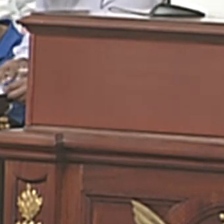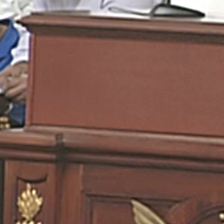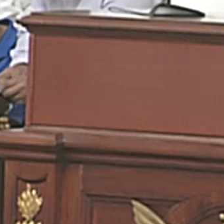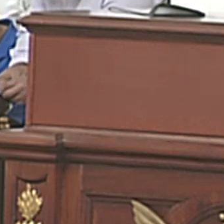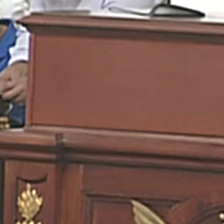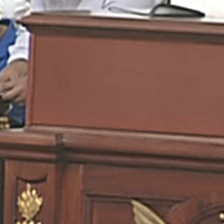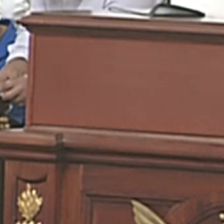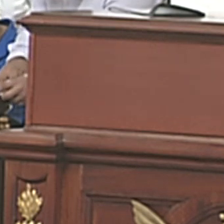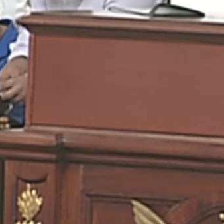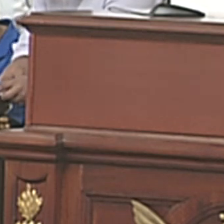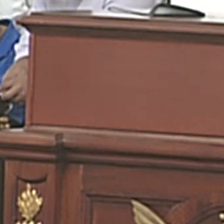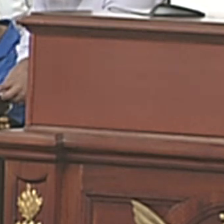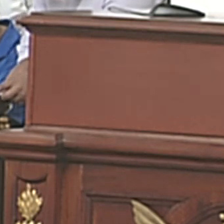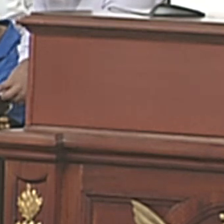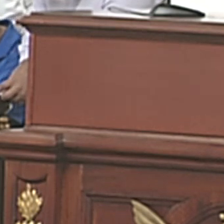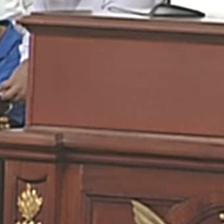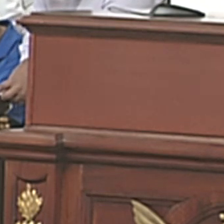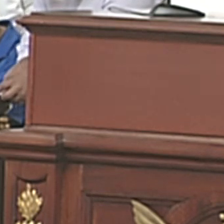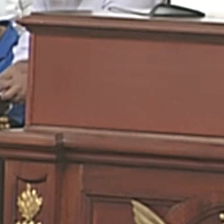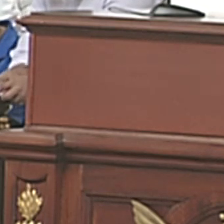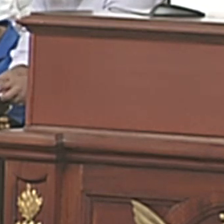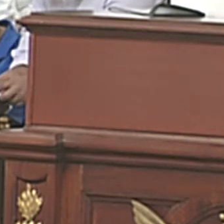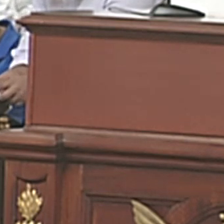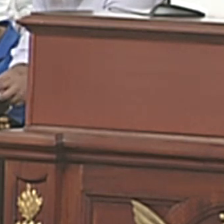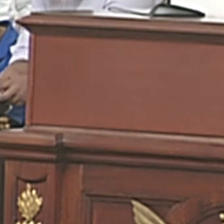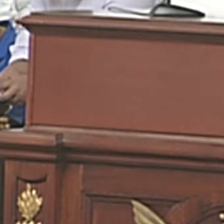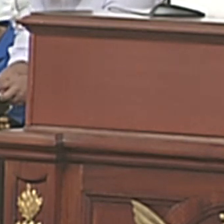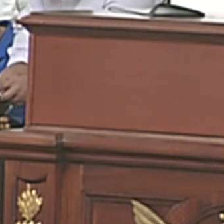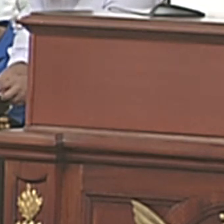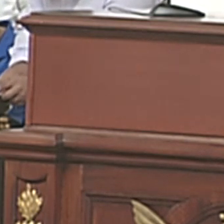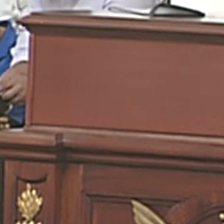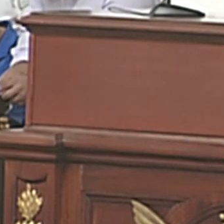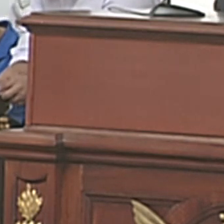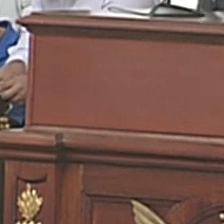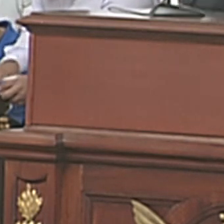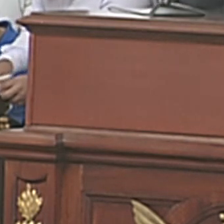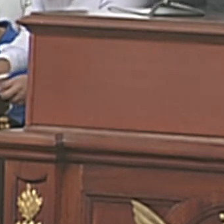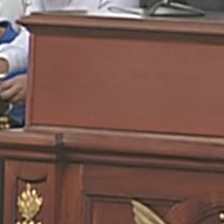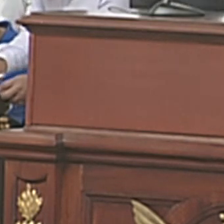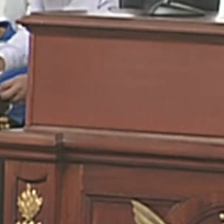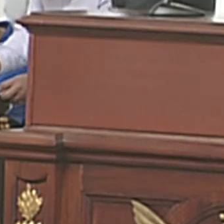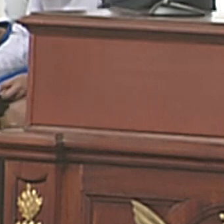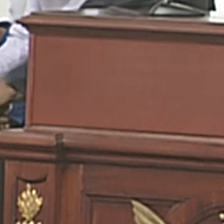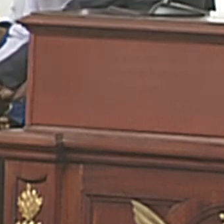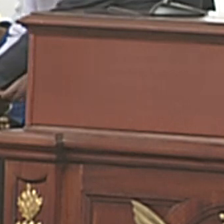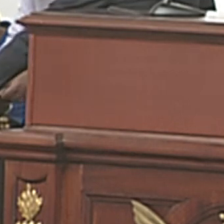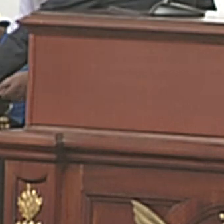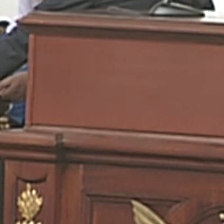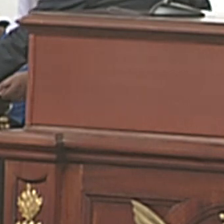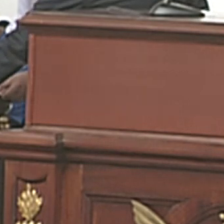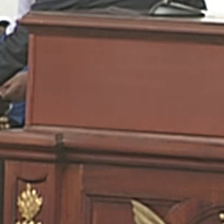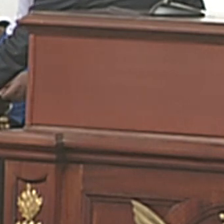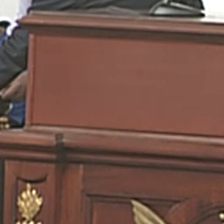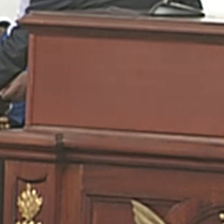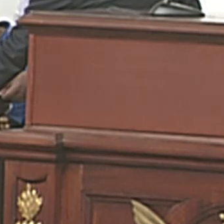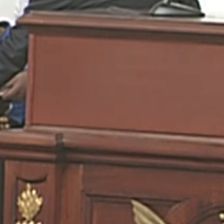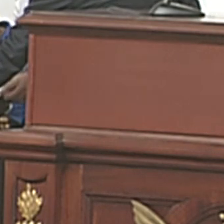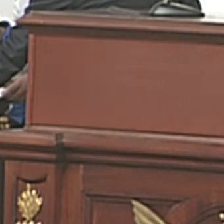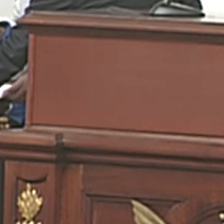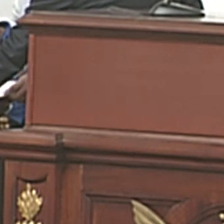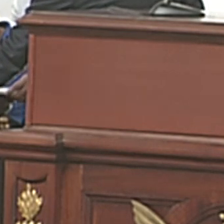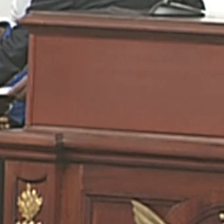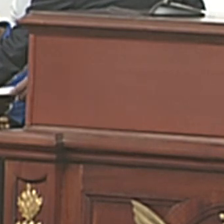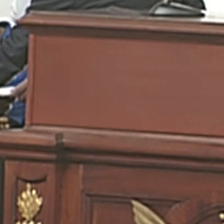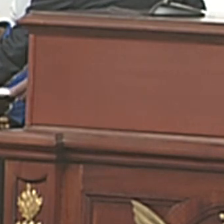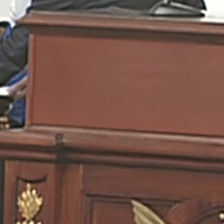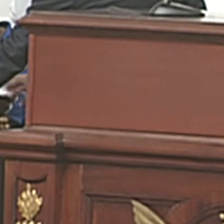continuación harán uso de la palabra hasta por 5 minutos para emitir un posicionamiento de las siguientes diputadas y diputados. Diputado